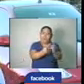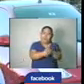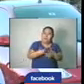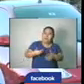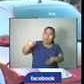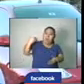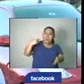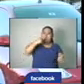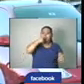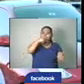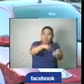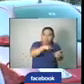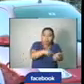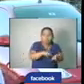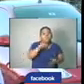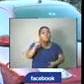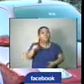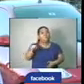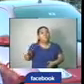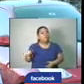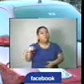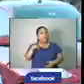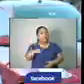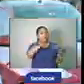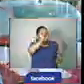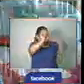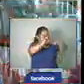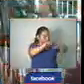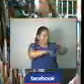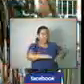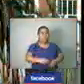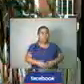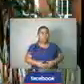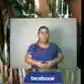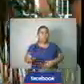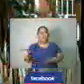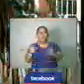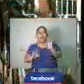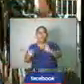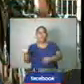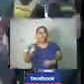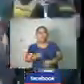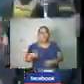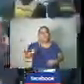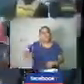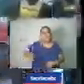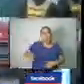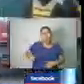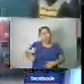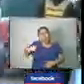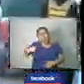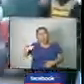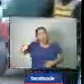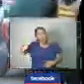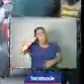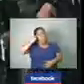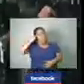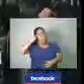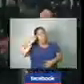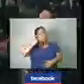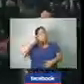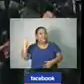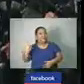denuncias que tienen reportadas en nuestro sistema. Algunos profesionales del derecho creen que debería